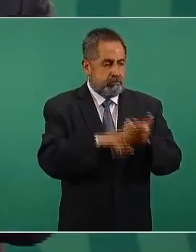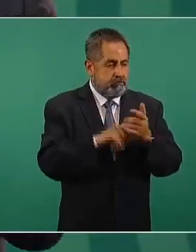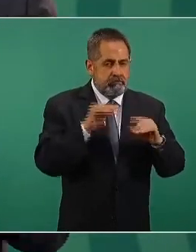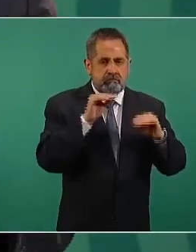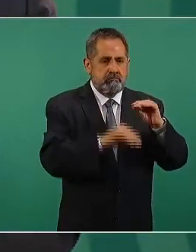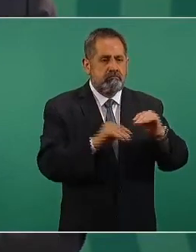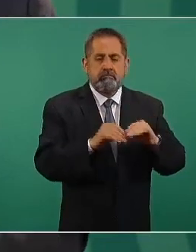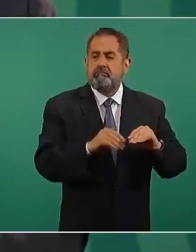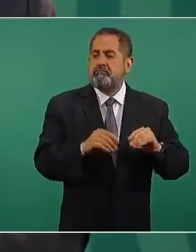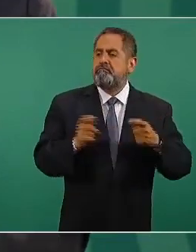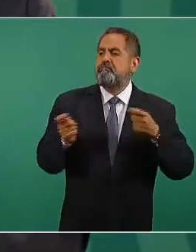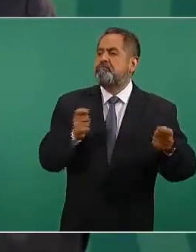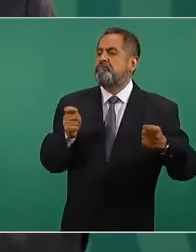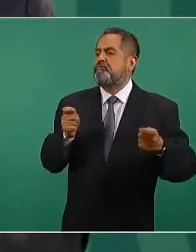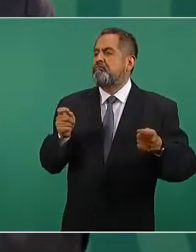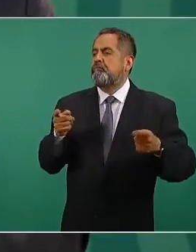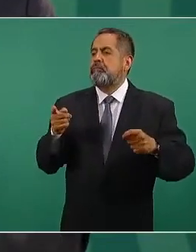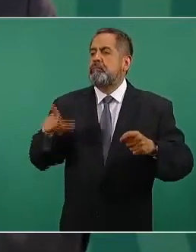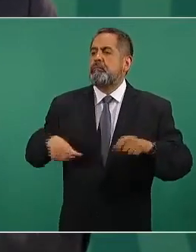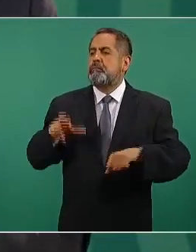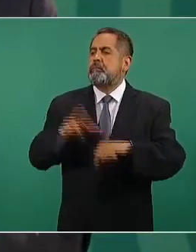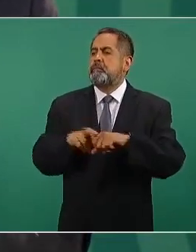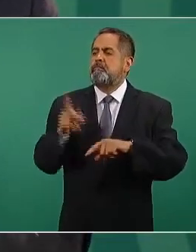ponían gobernadores,